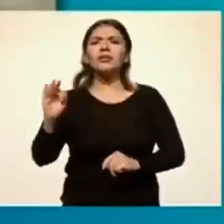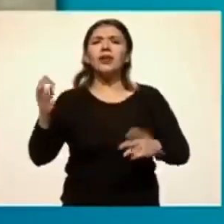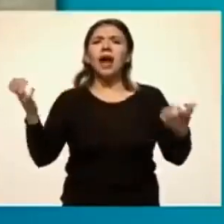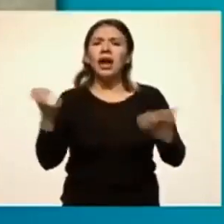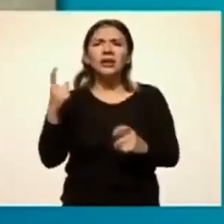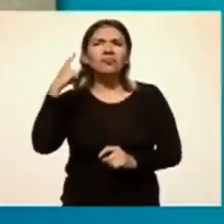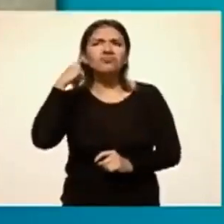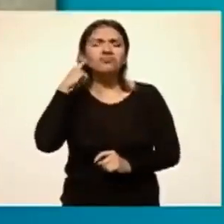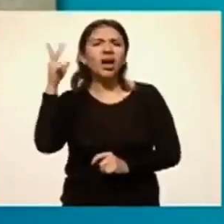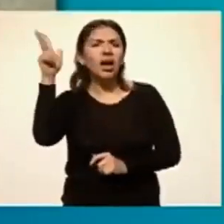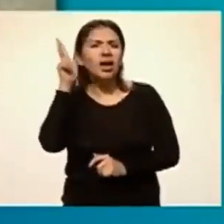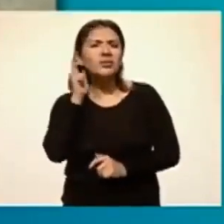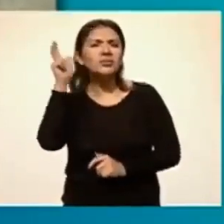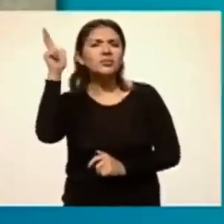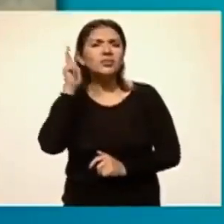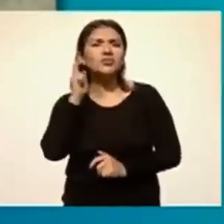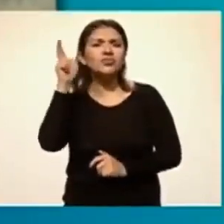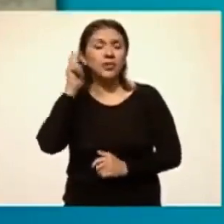escuchar.